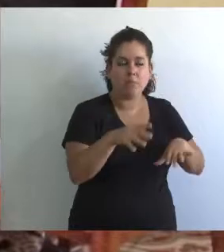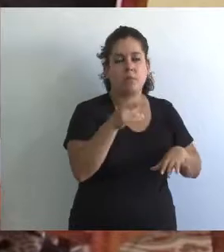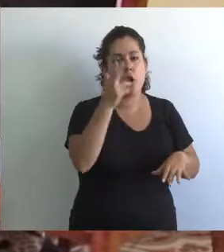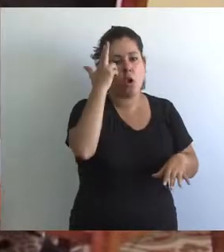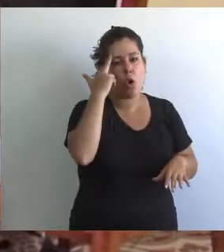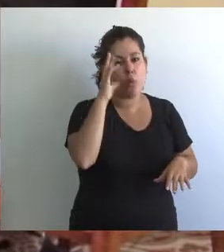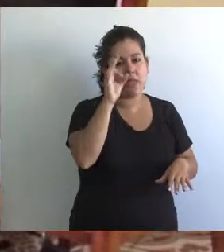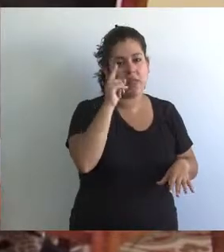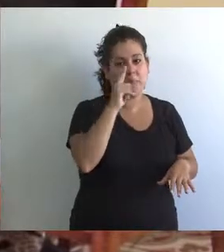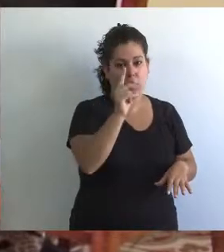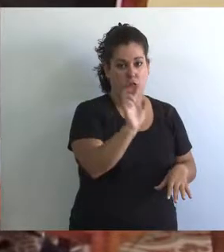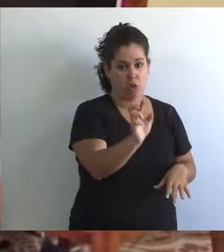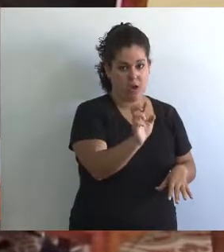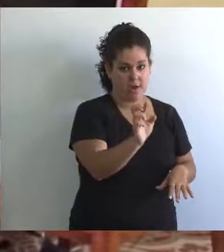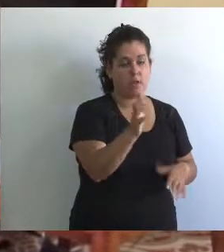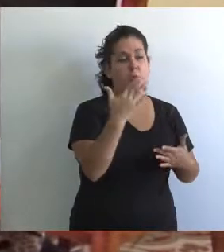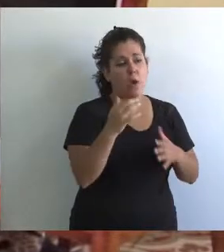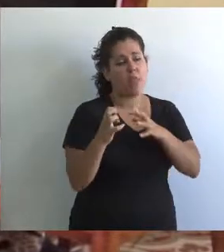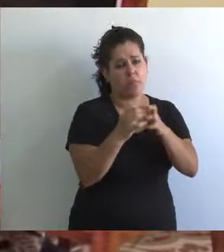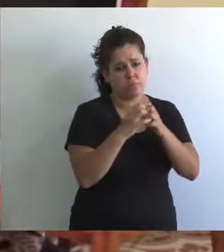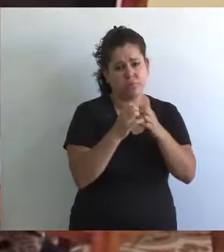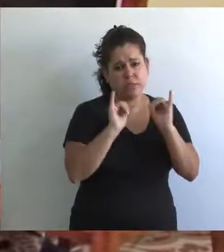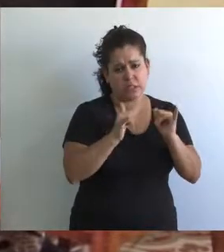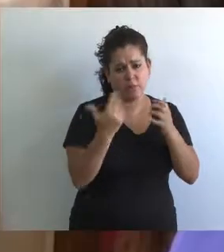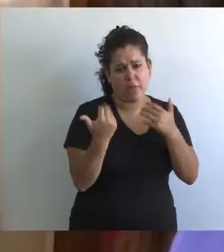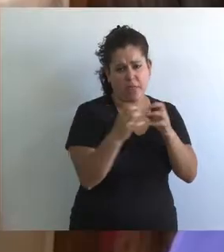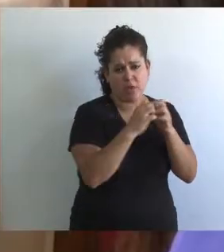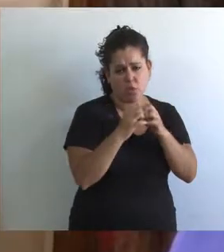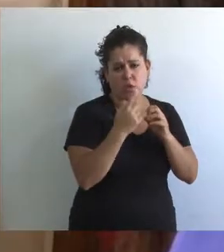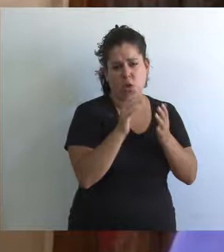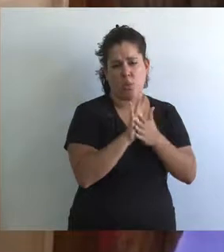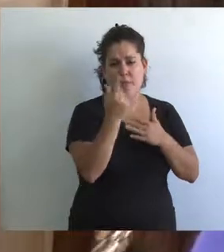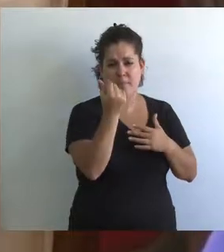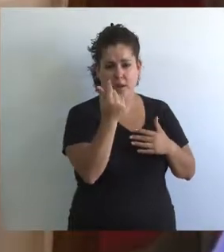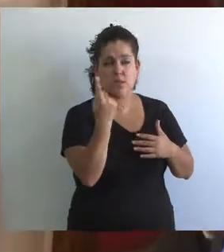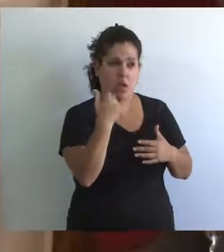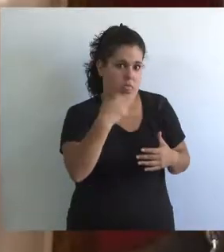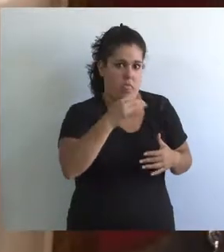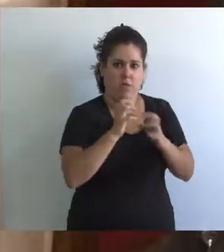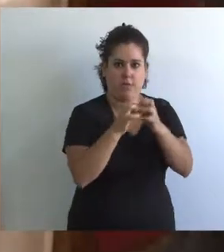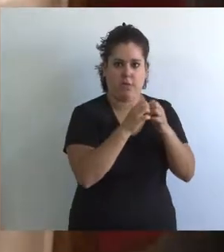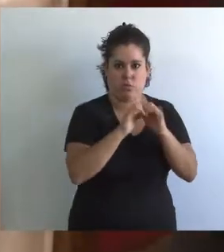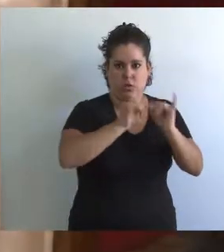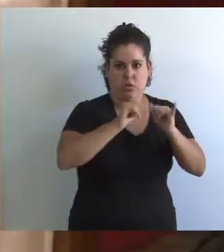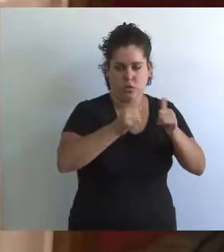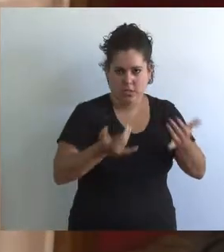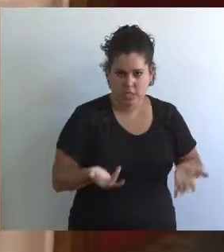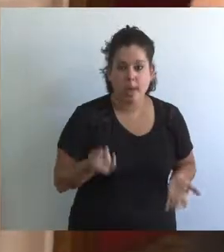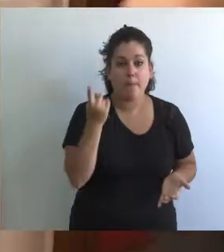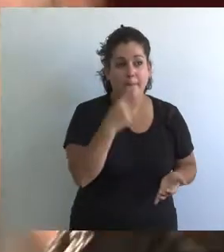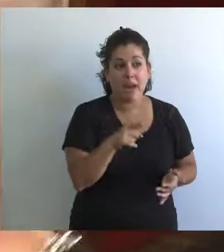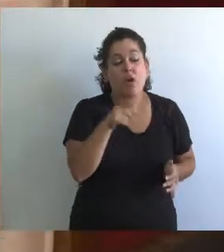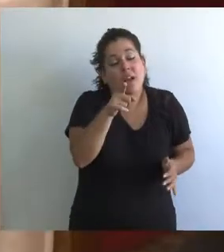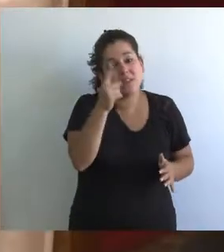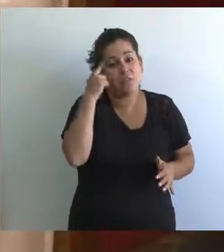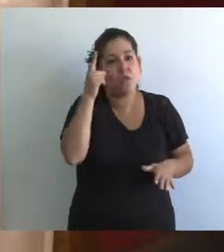unos $90.000. Se puede discutir, hay otros proyectos, naturalmente hay que discutir y llegar a un consenso,